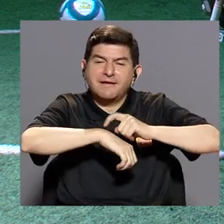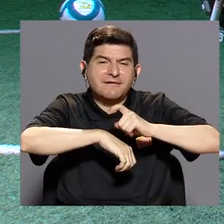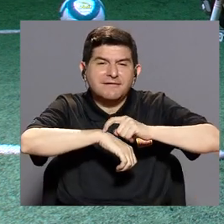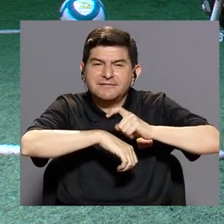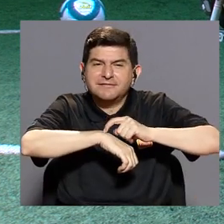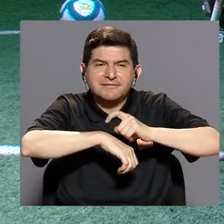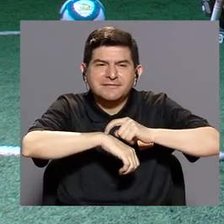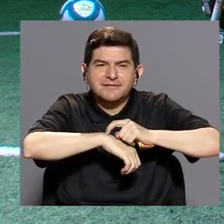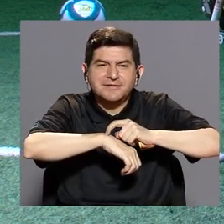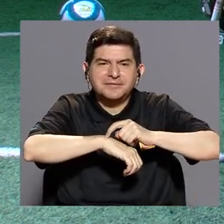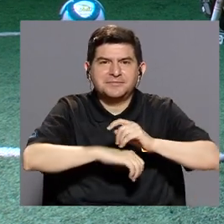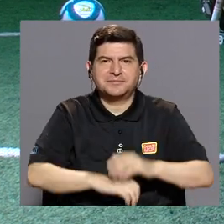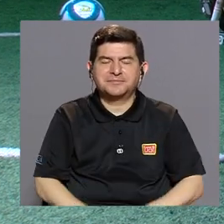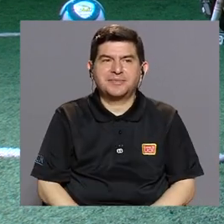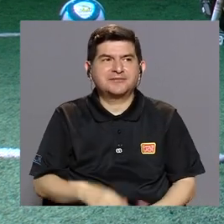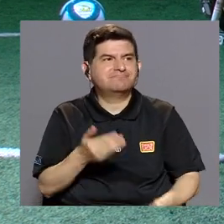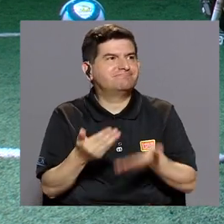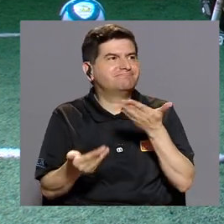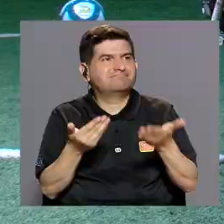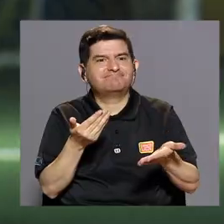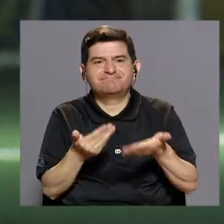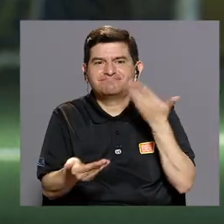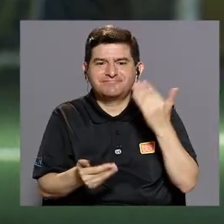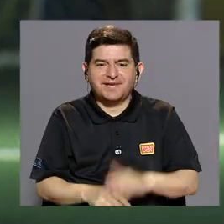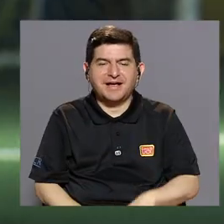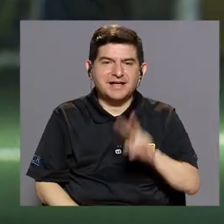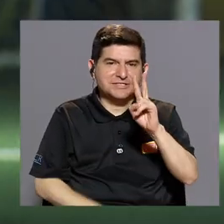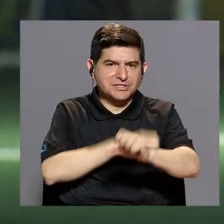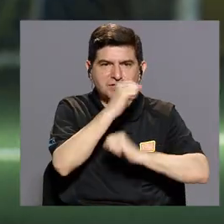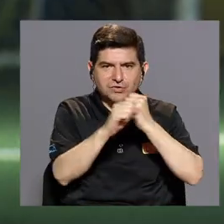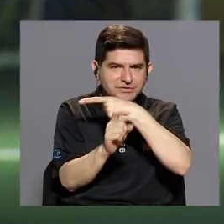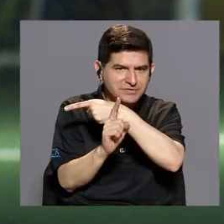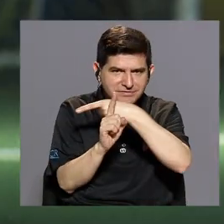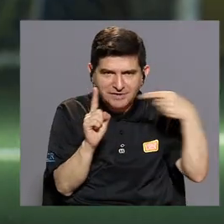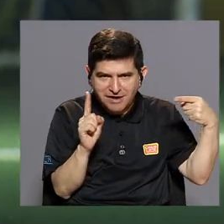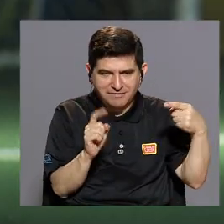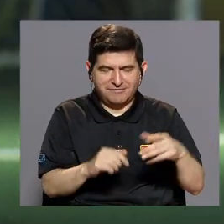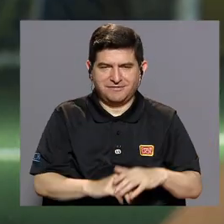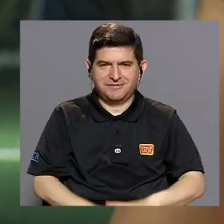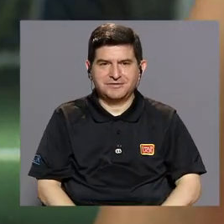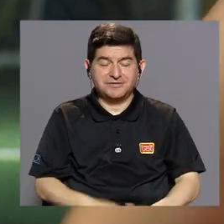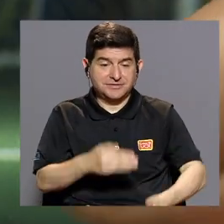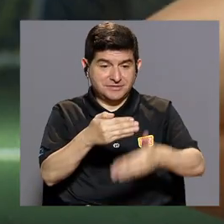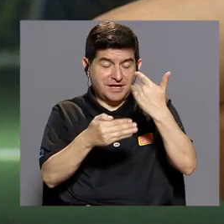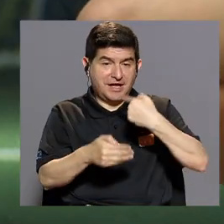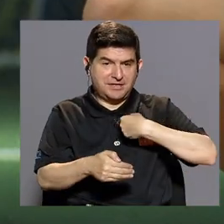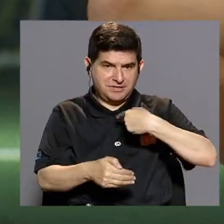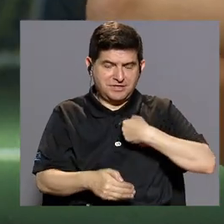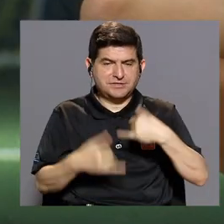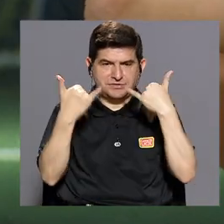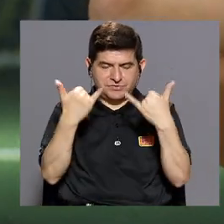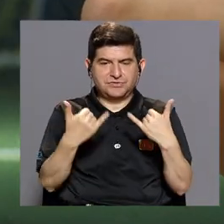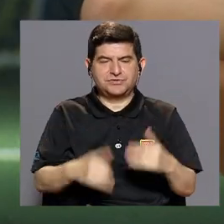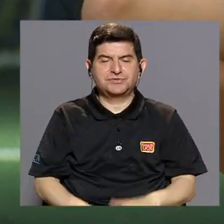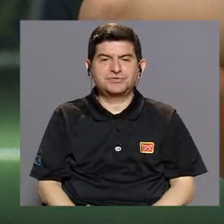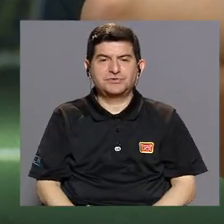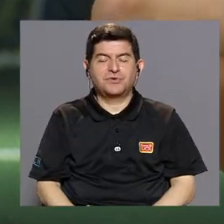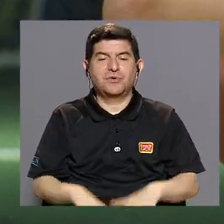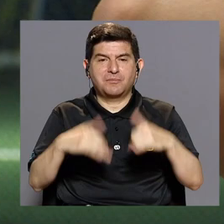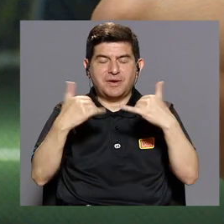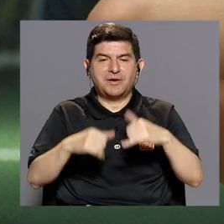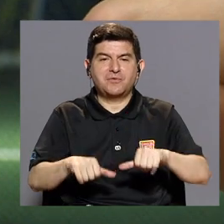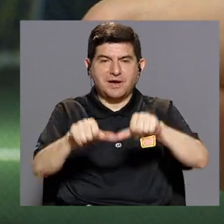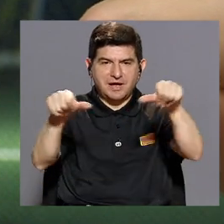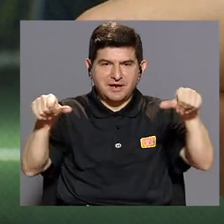etapa de prácticamente 2 años y medio, ¿verdad? Antes de yo pasar a, como al área central, o a la